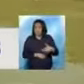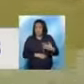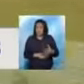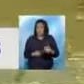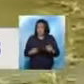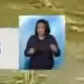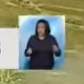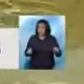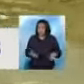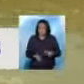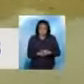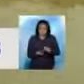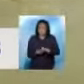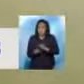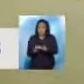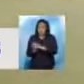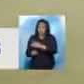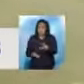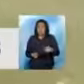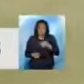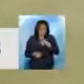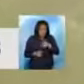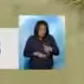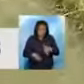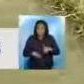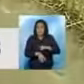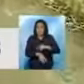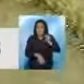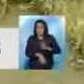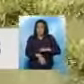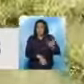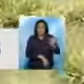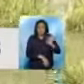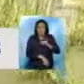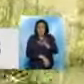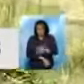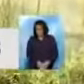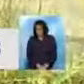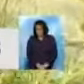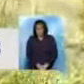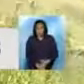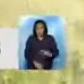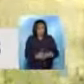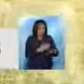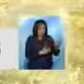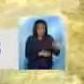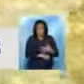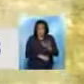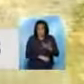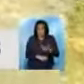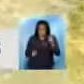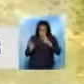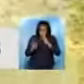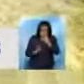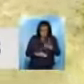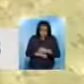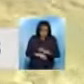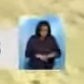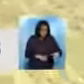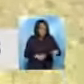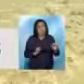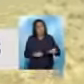abundando, además de los renacuajos que hemos visto nosotros en el agua, son los zancudos, los mosquitos, ¿no es cierto, señora? ¿Cómo está? Buenos días. Buenos días. Mucha preocupación por sus pequeños.